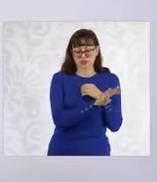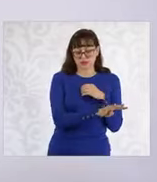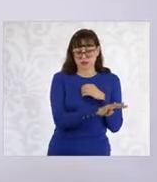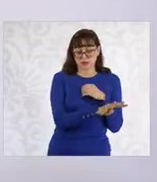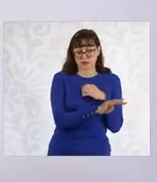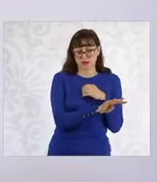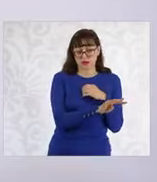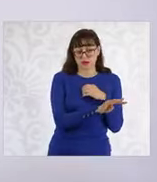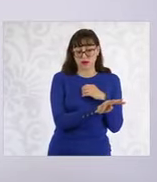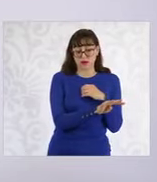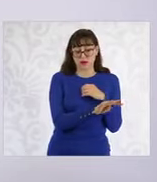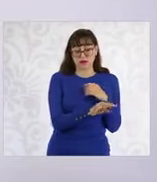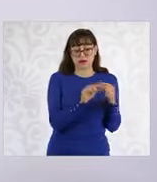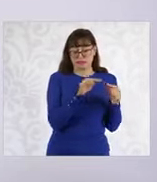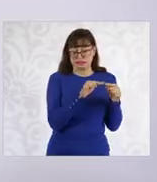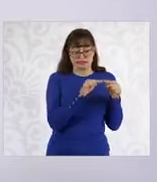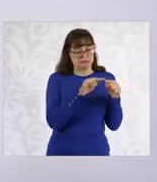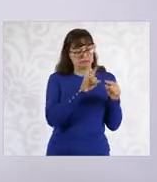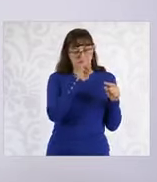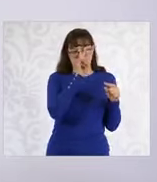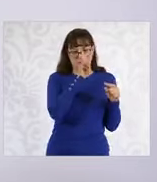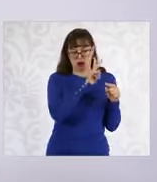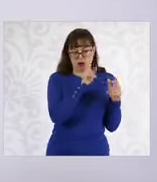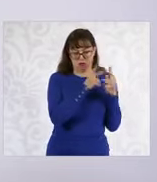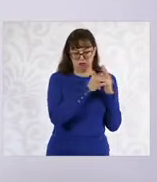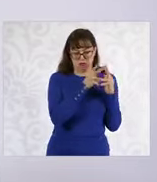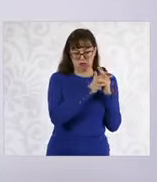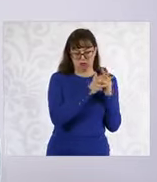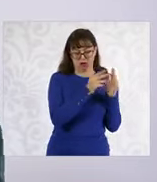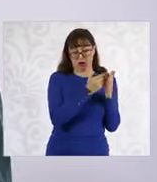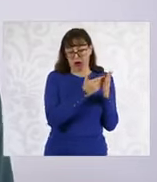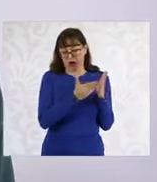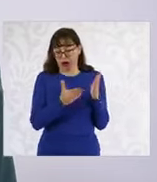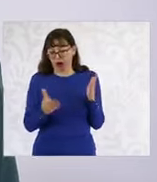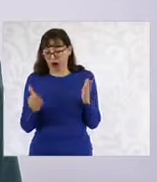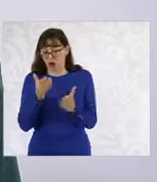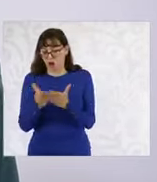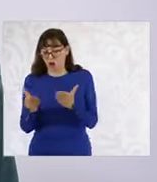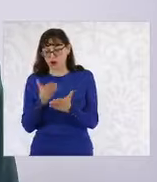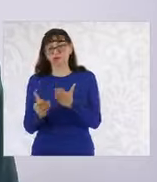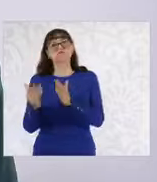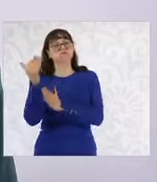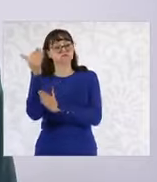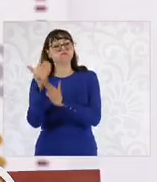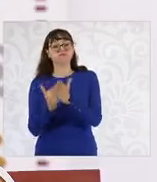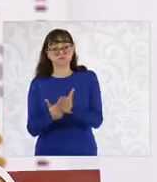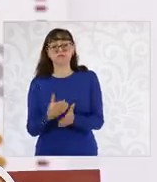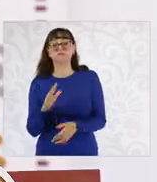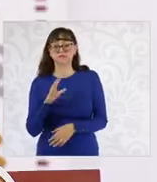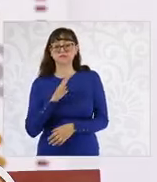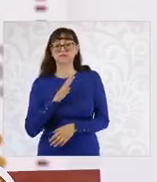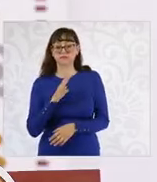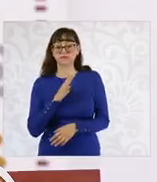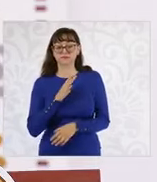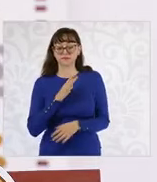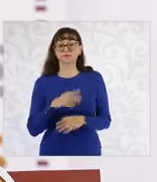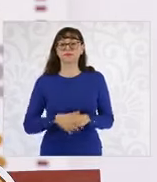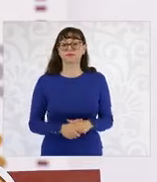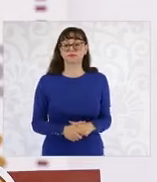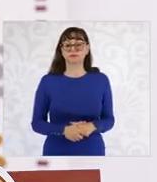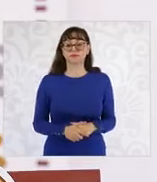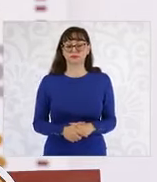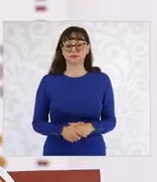2019, que fue el punto más alto a este último mes. Si comparamos este promedio